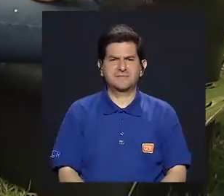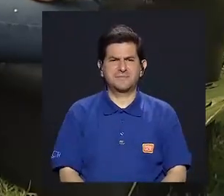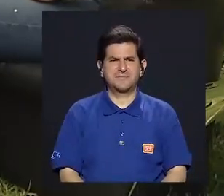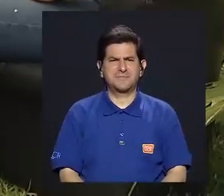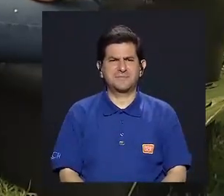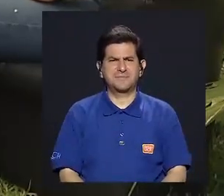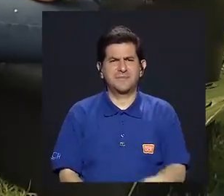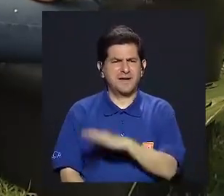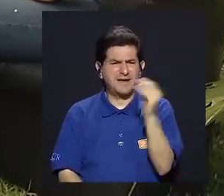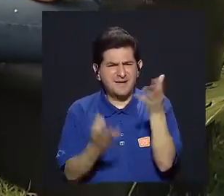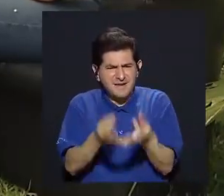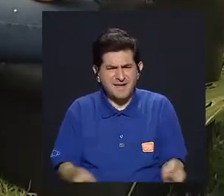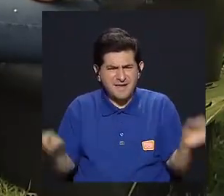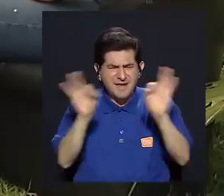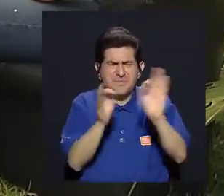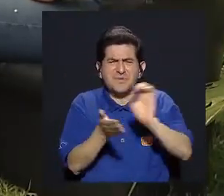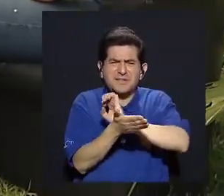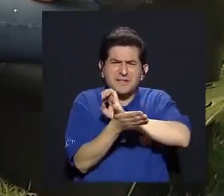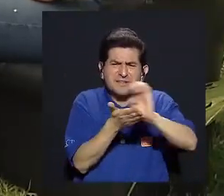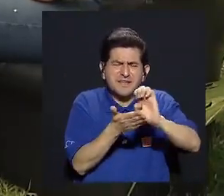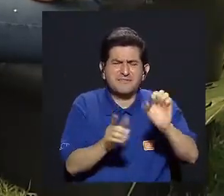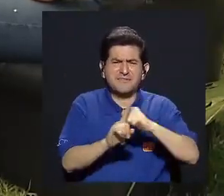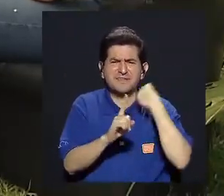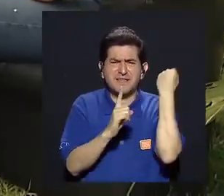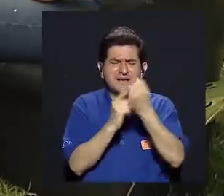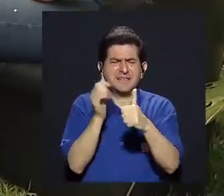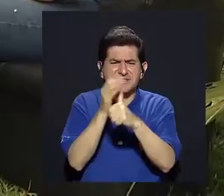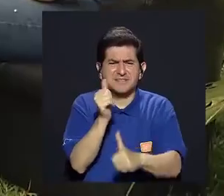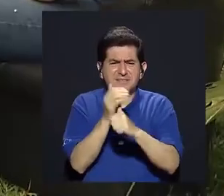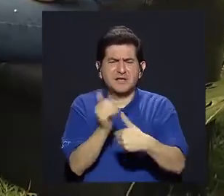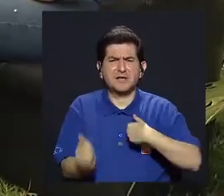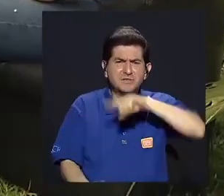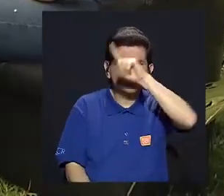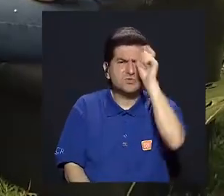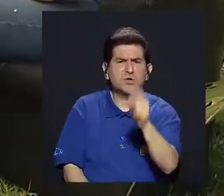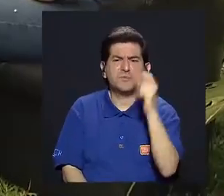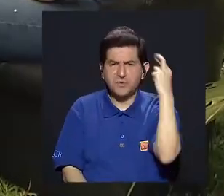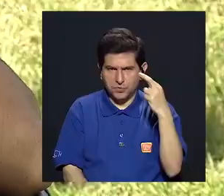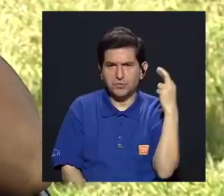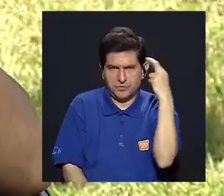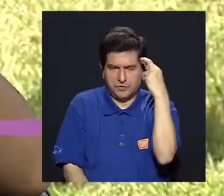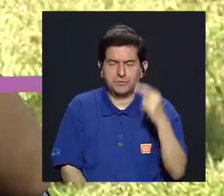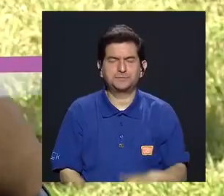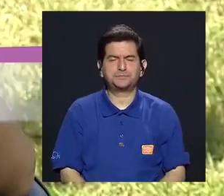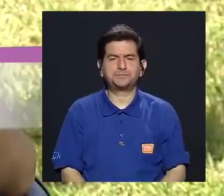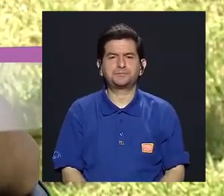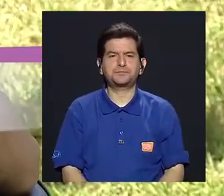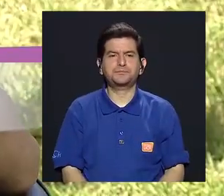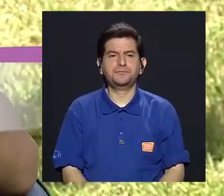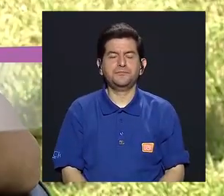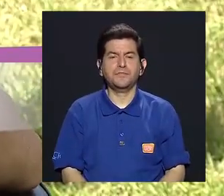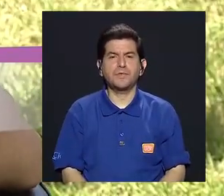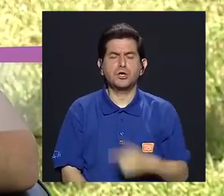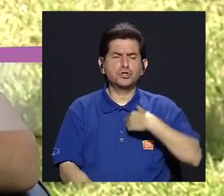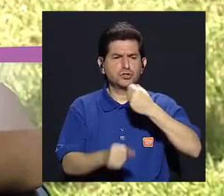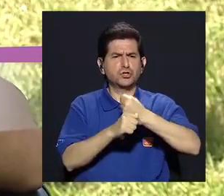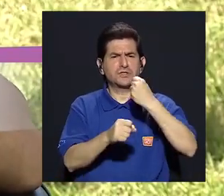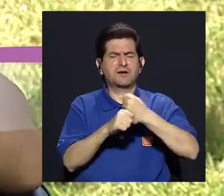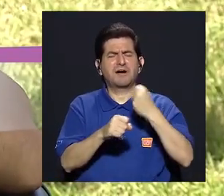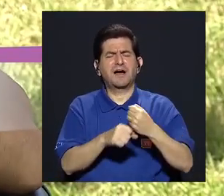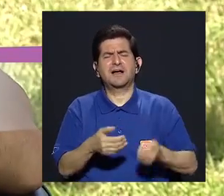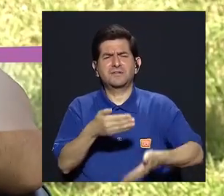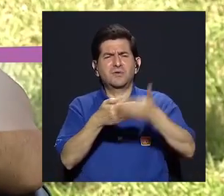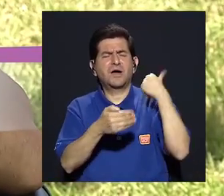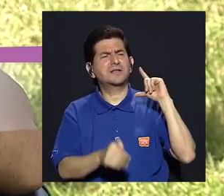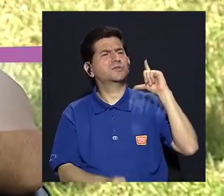por qué es importante prevenir estos cuadros diarreicos se lo pregunto por lo siguiente cuando en un momento yo trabajaba